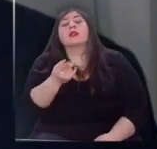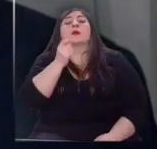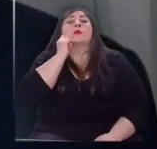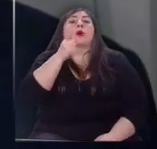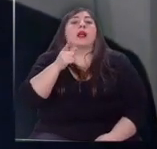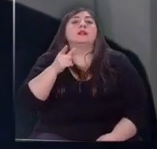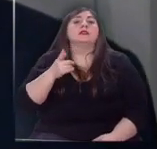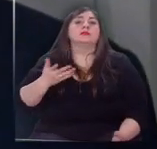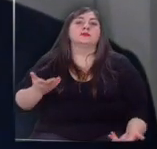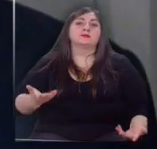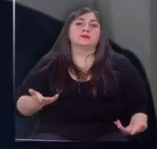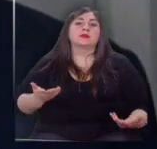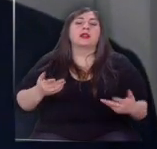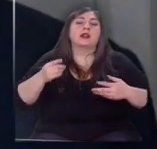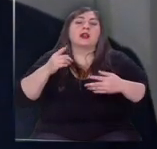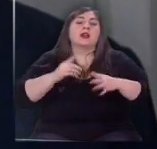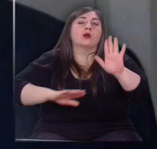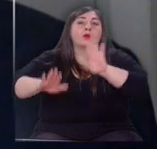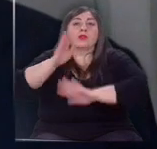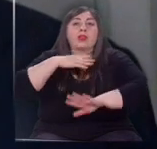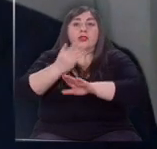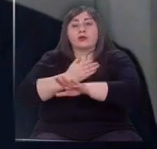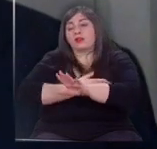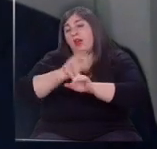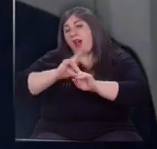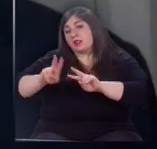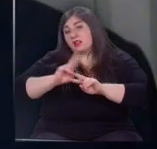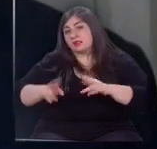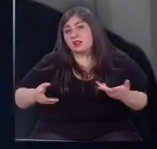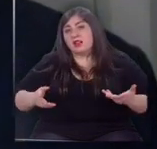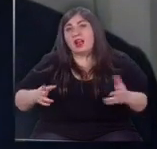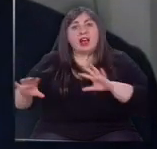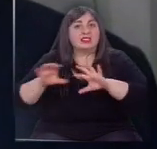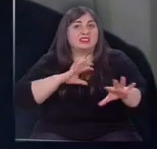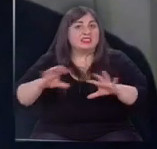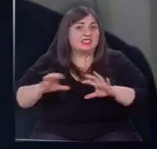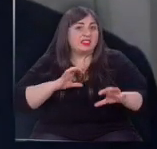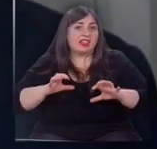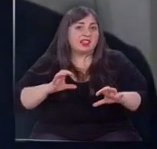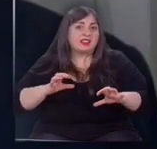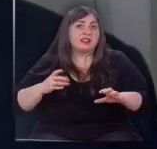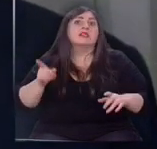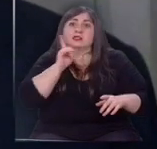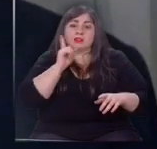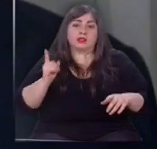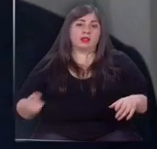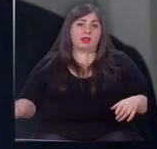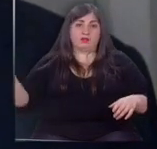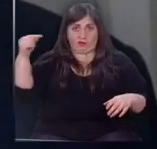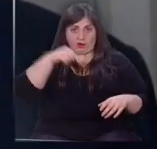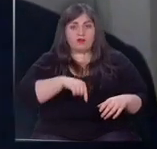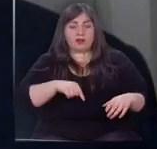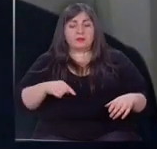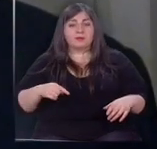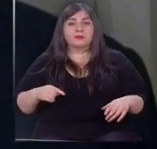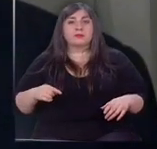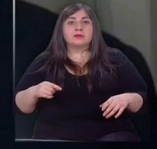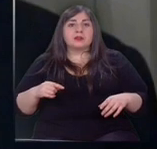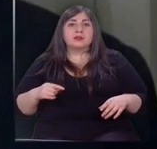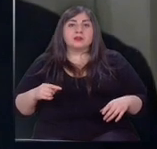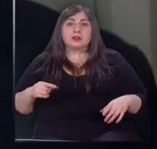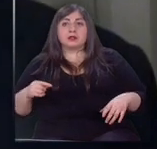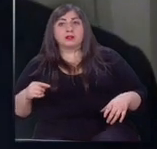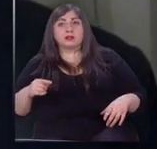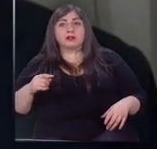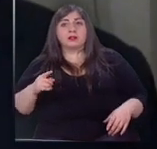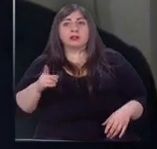digamos, cuáles son las precauciones que haya que tomar. La actividad en algún momento se tiene que retomar.